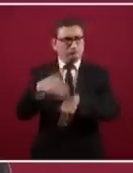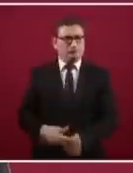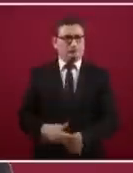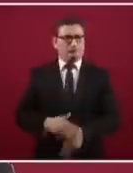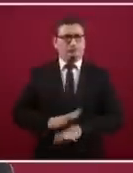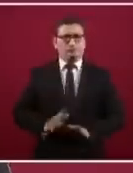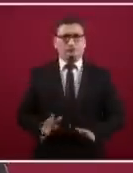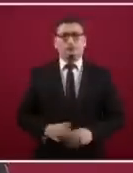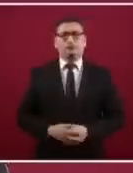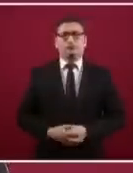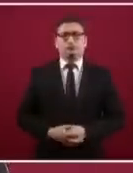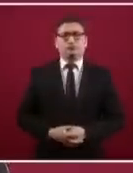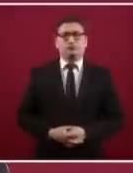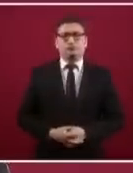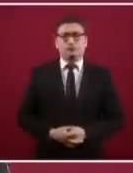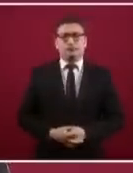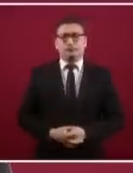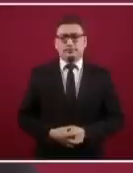acatarla,